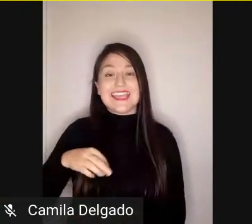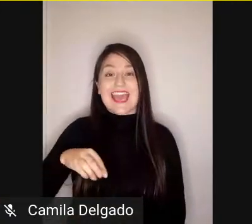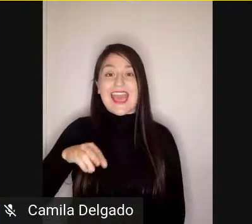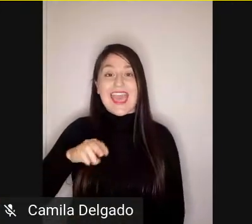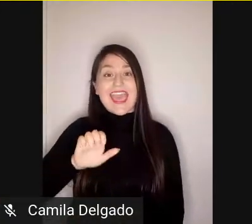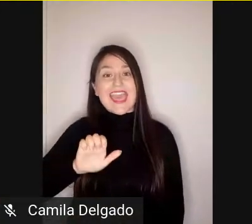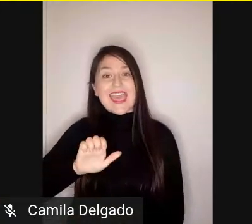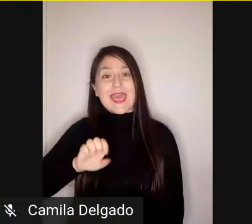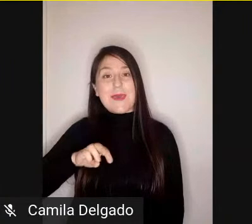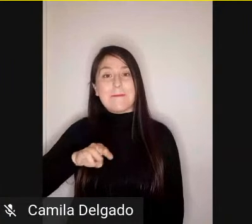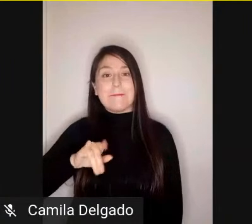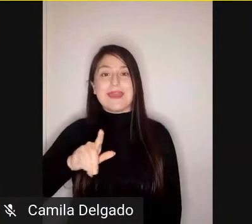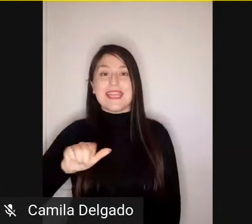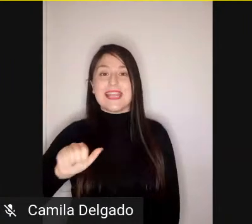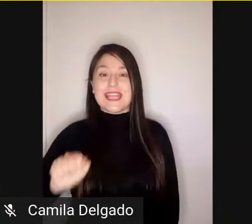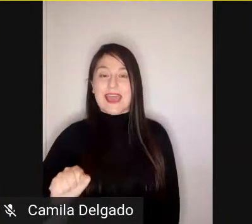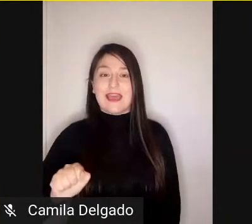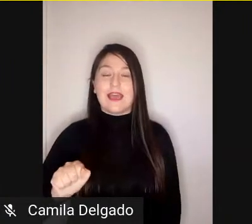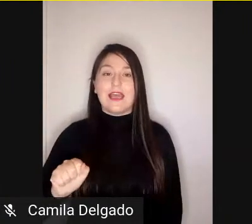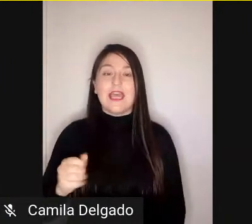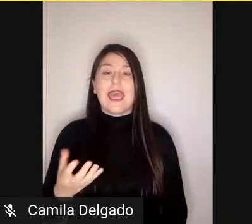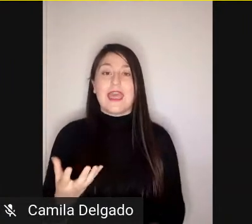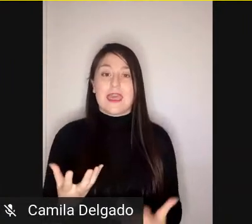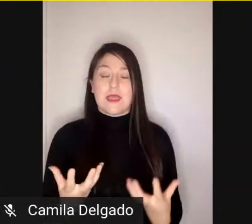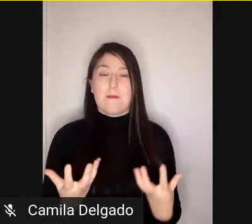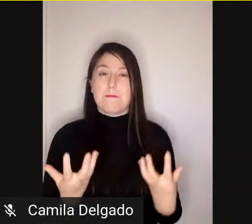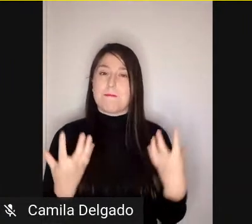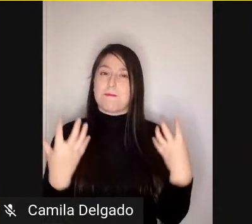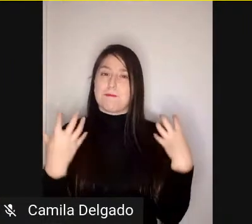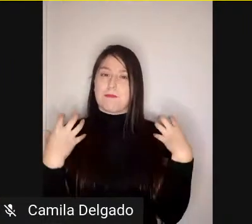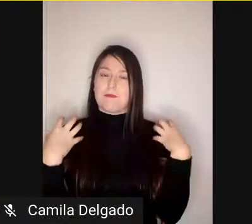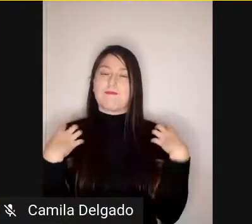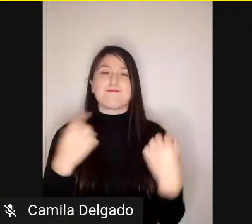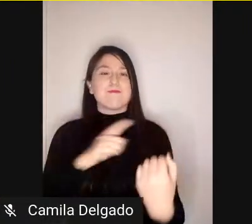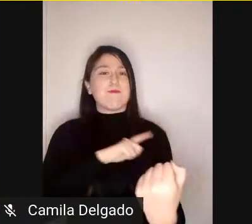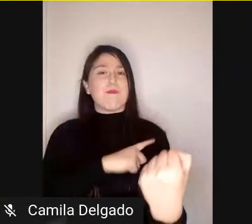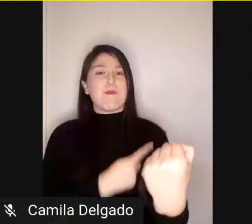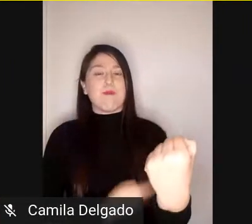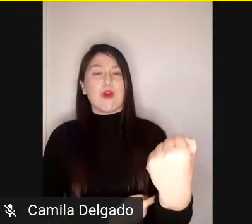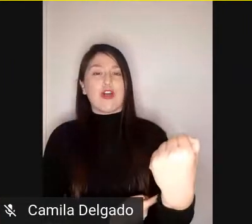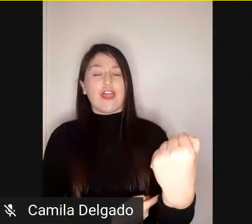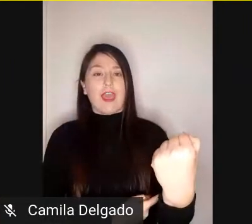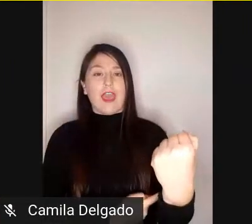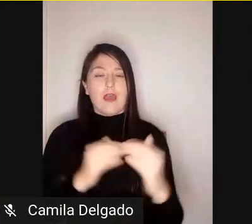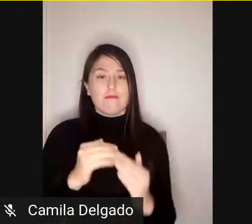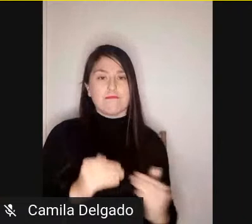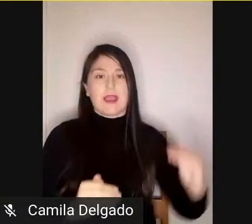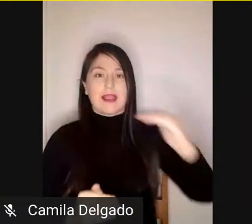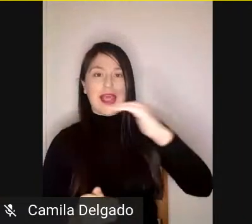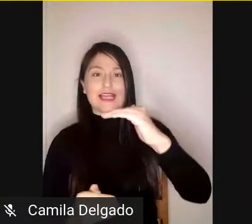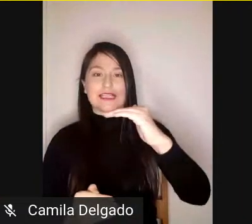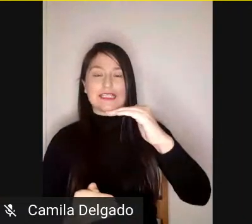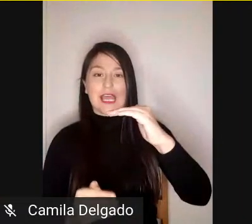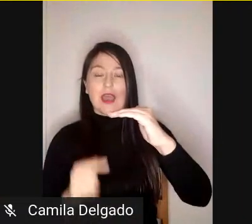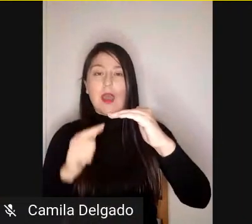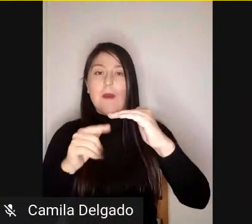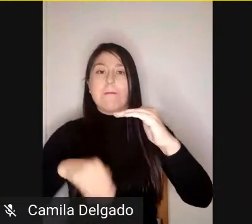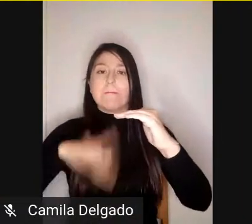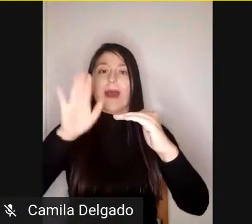en el poder tal vez una clase dominante más poderosa que entonces, porque son más ricos